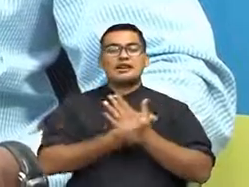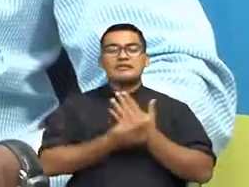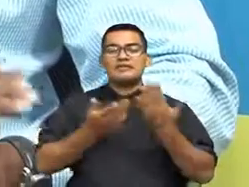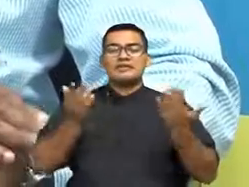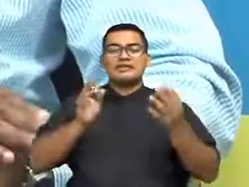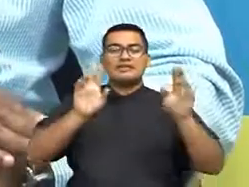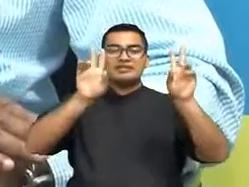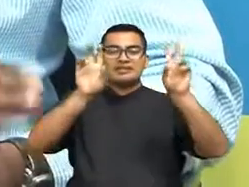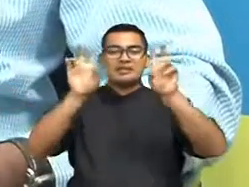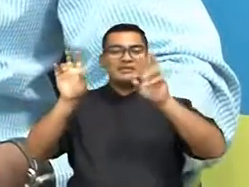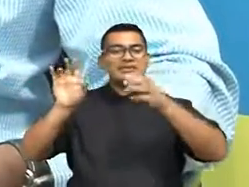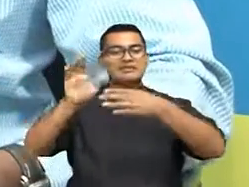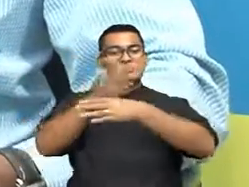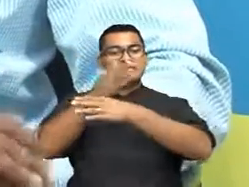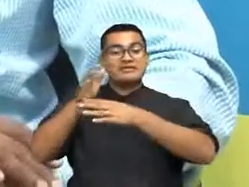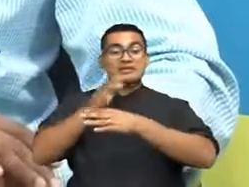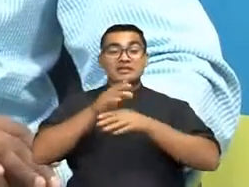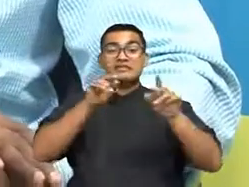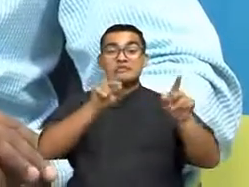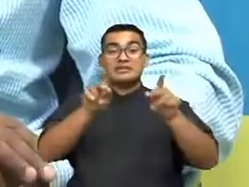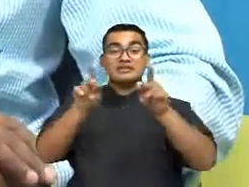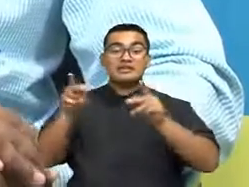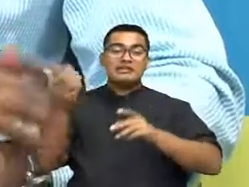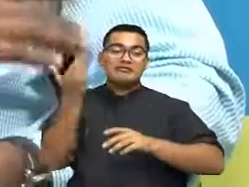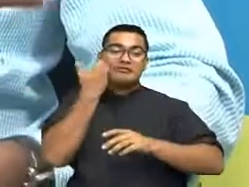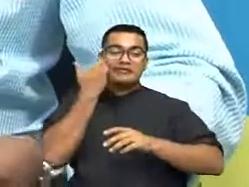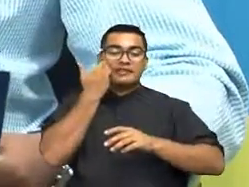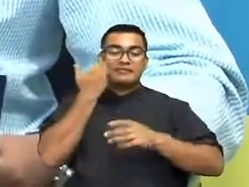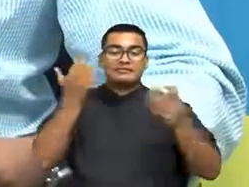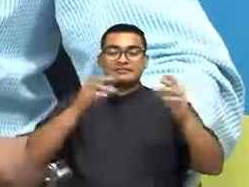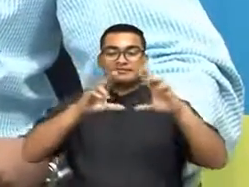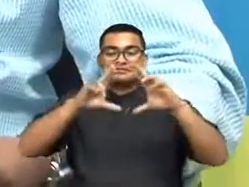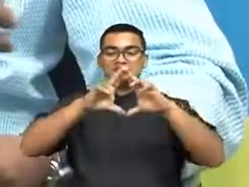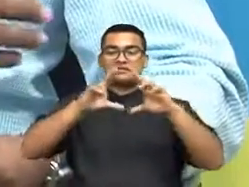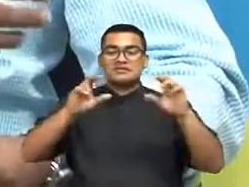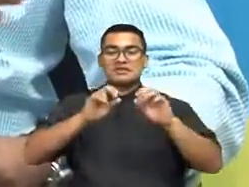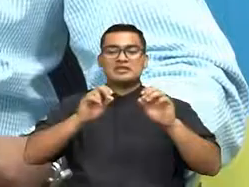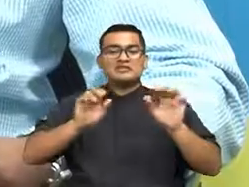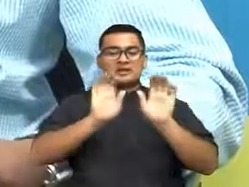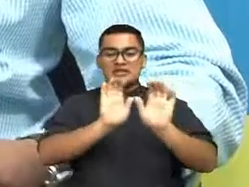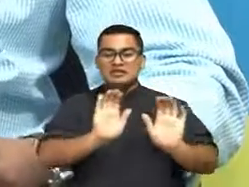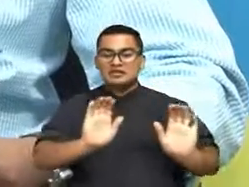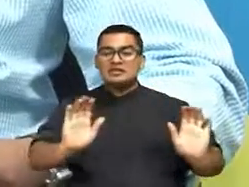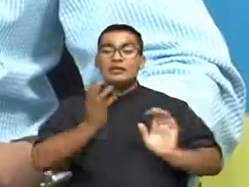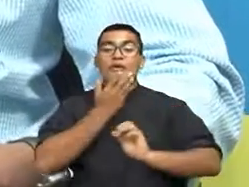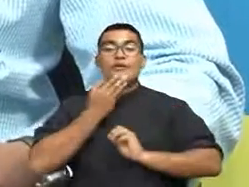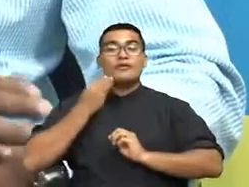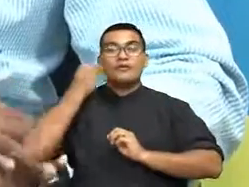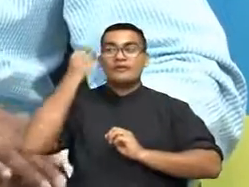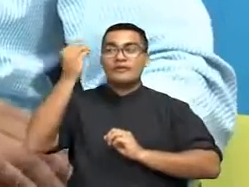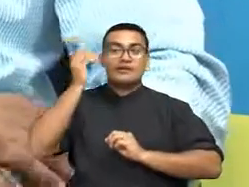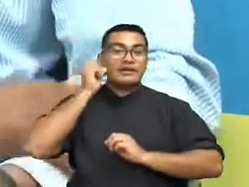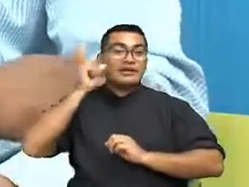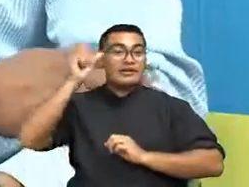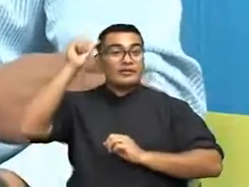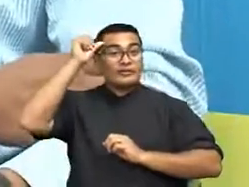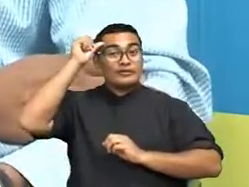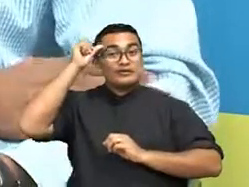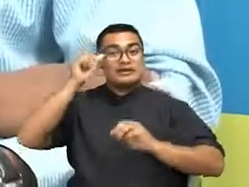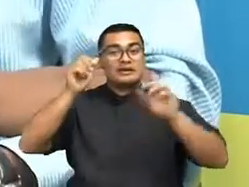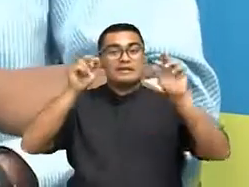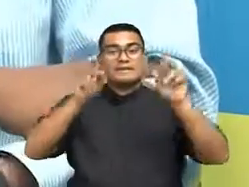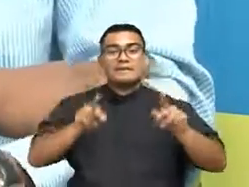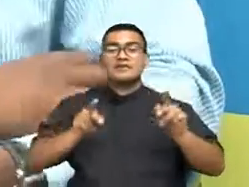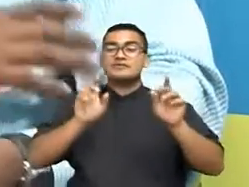los diferentes padecimientos que afectan a la población nicaragüense, tanto a los niños, a los jóvenes, a los adolescentes, a las